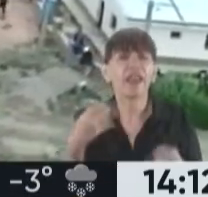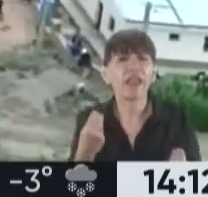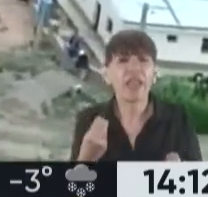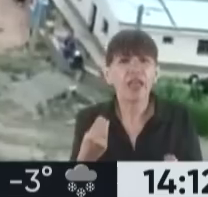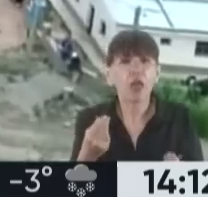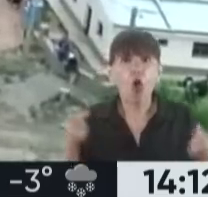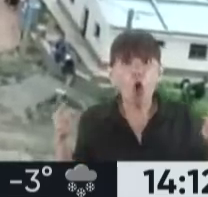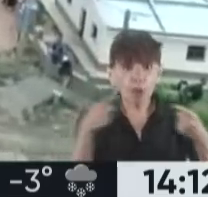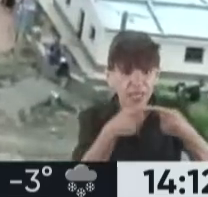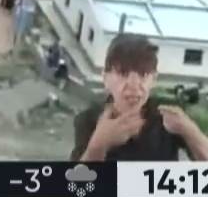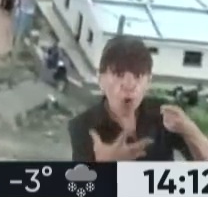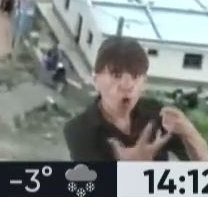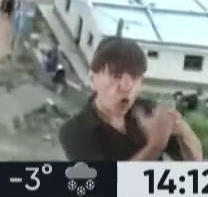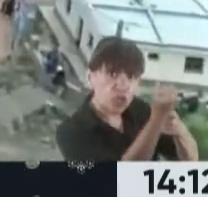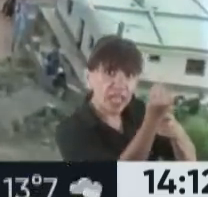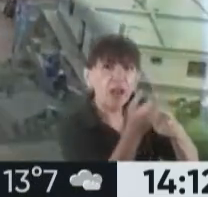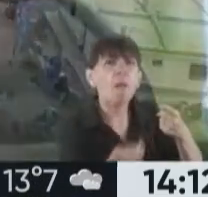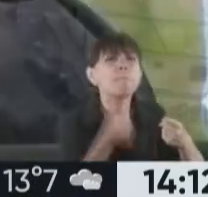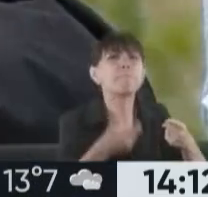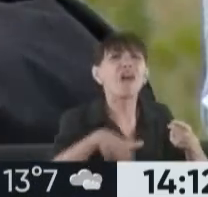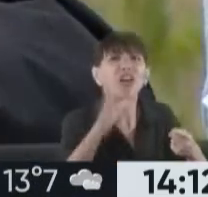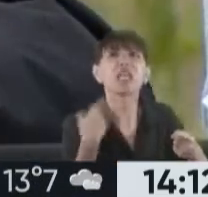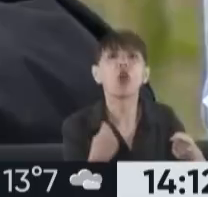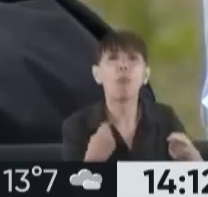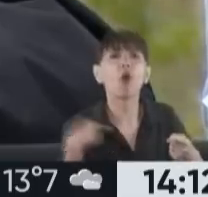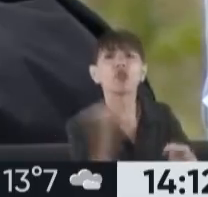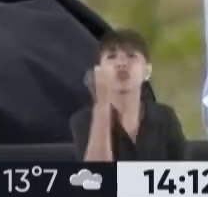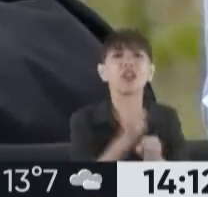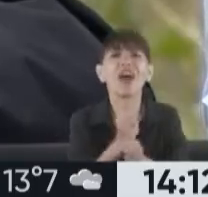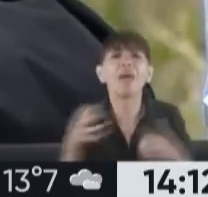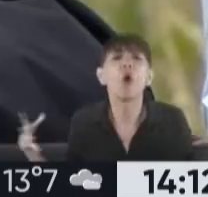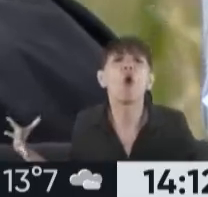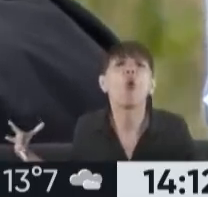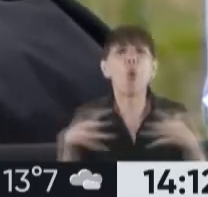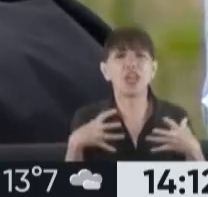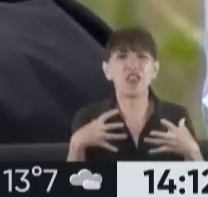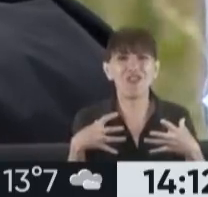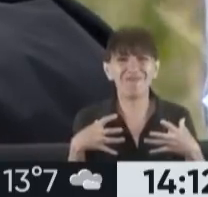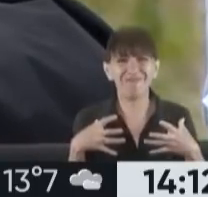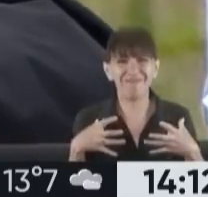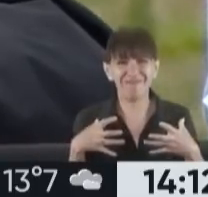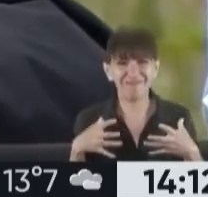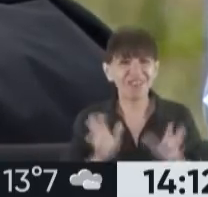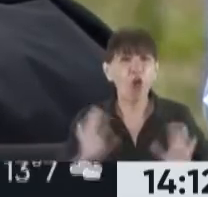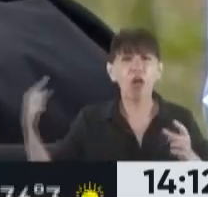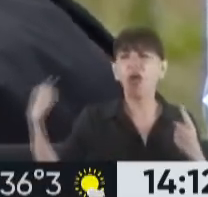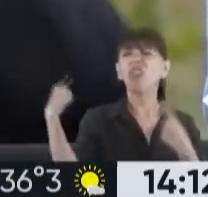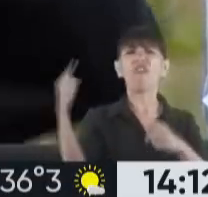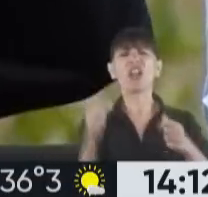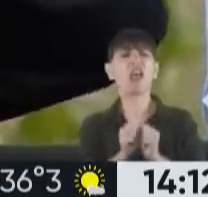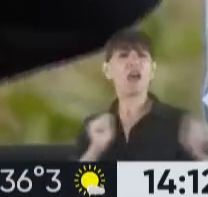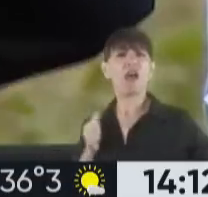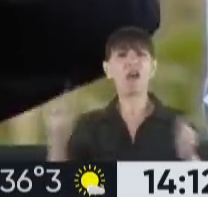lograr los objetivos si es que trabajamos unidos, si es que dejamos de lado las diferencias,